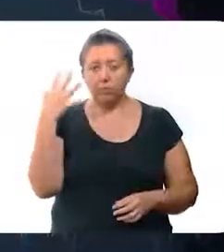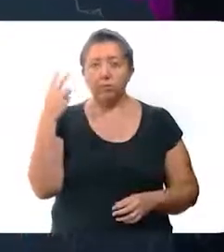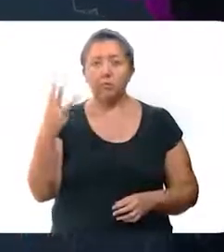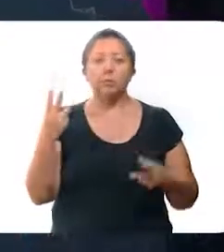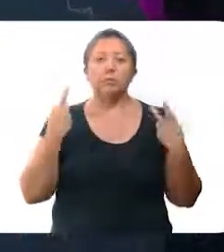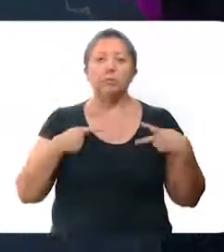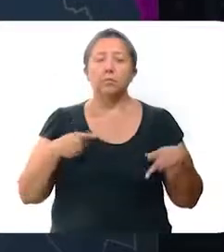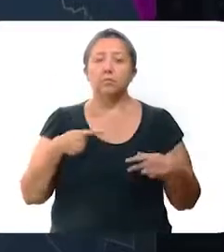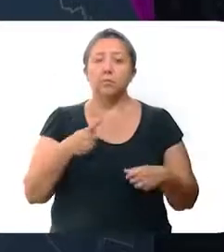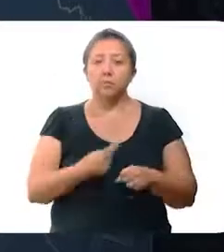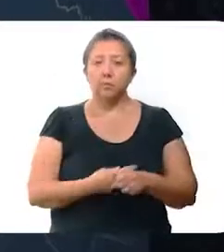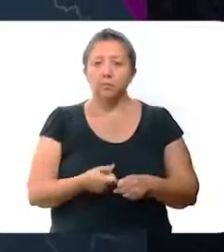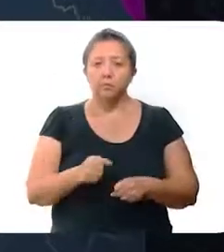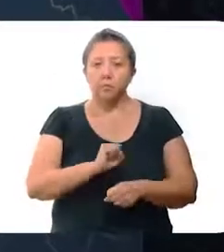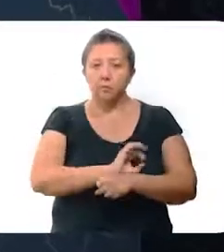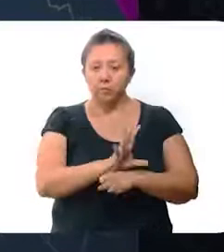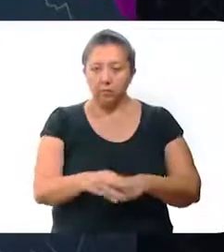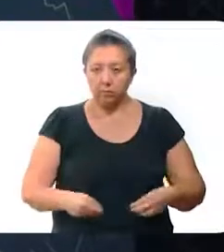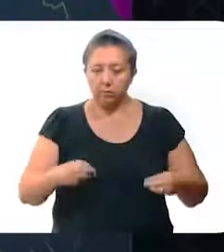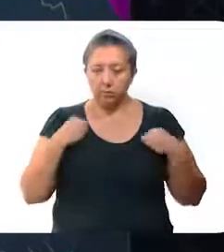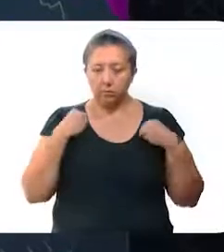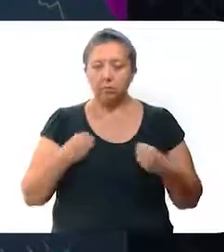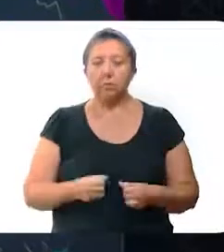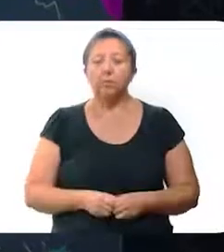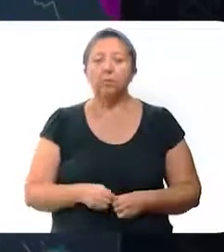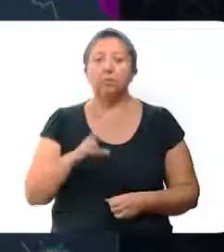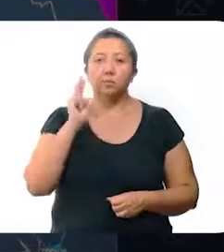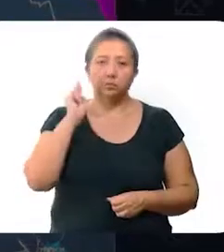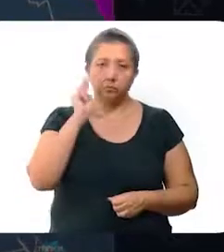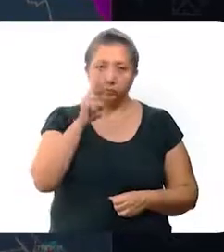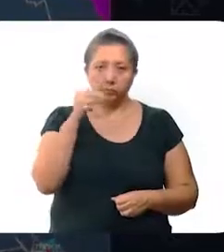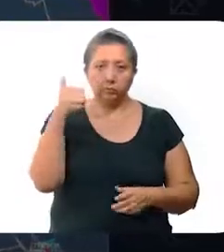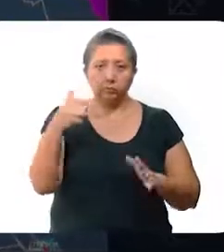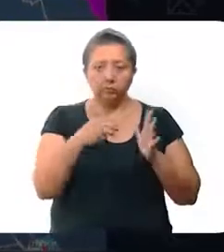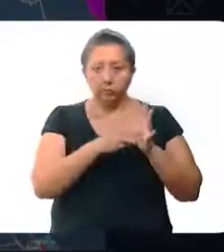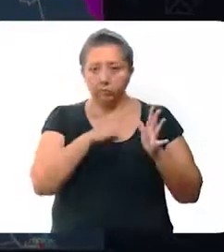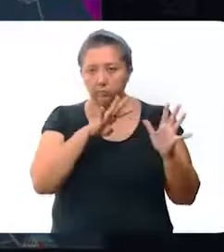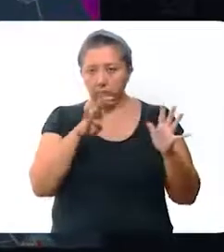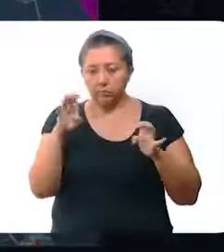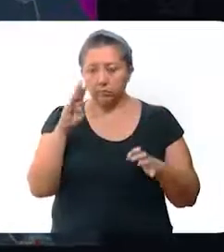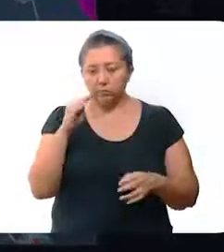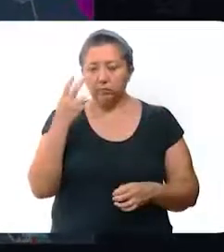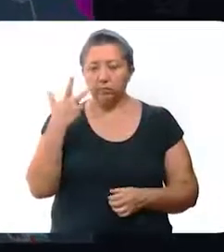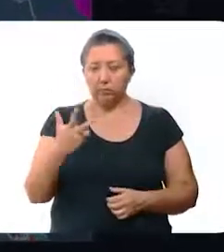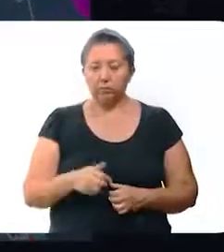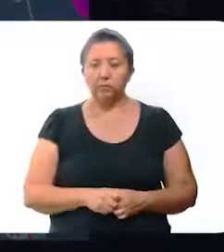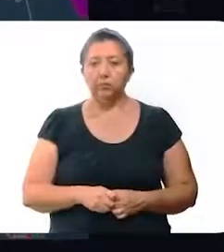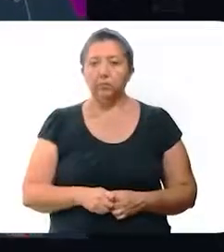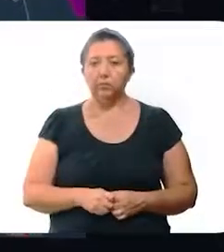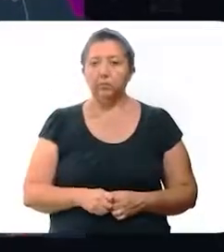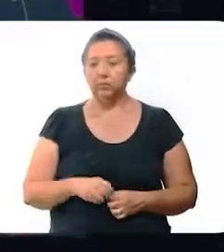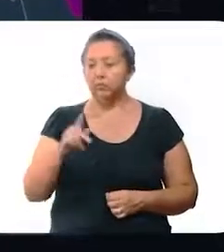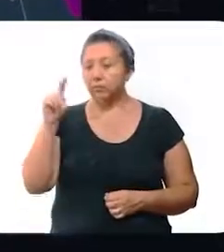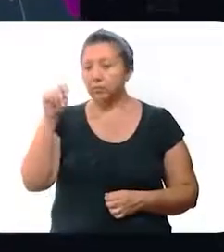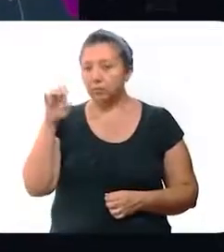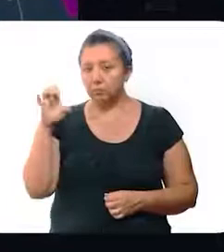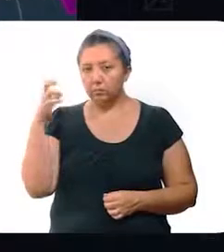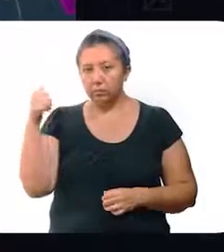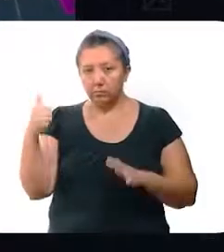24.553 personas contagiadas de coronavirus que viven en la zona norte 6.998, en la zona